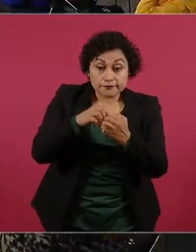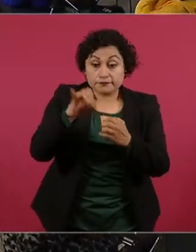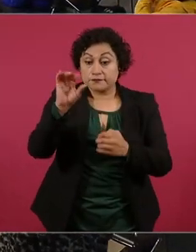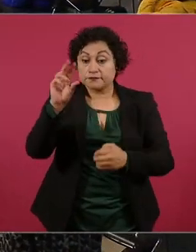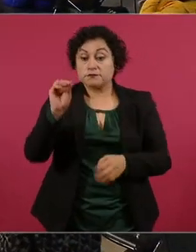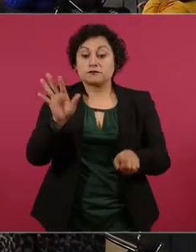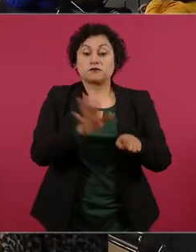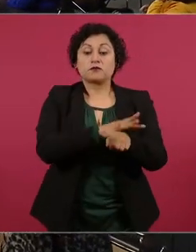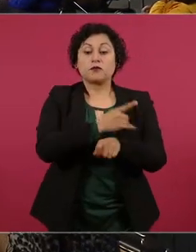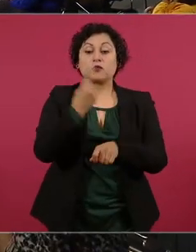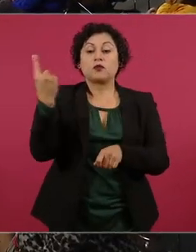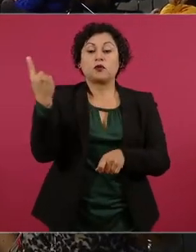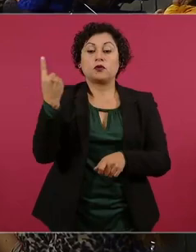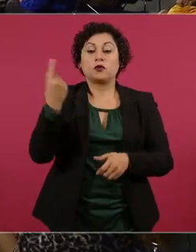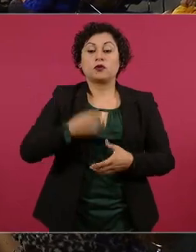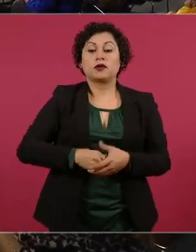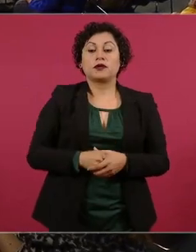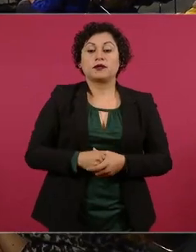porque